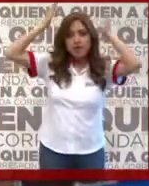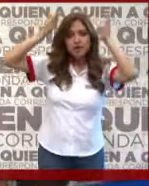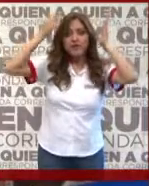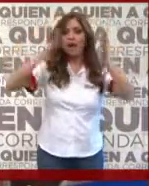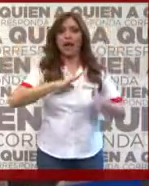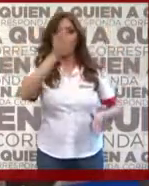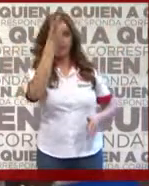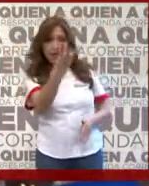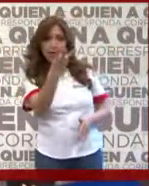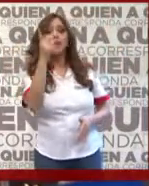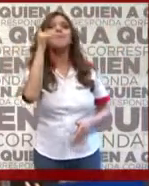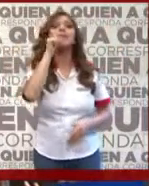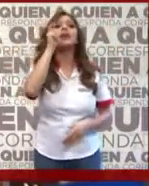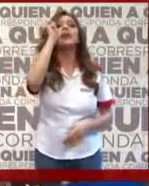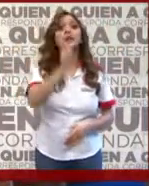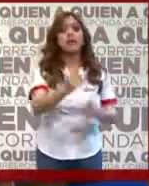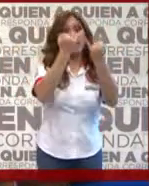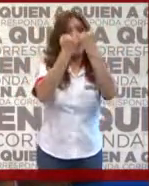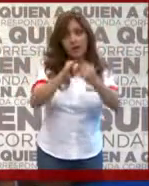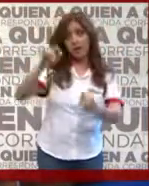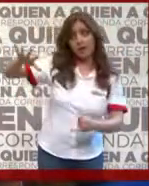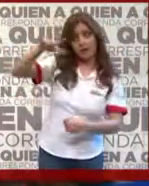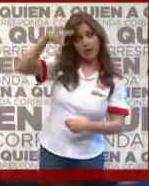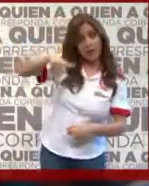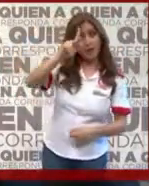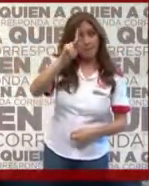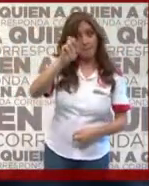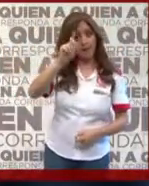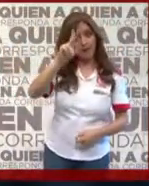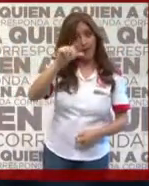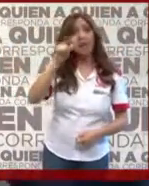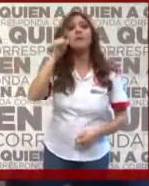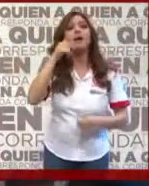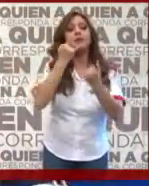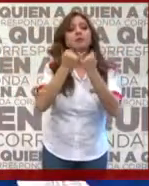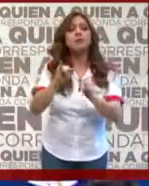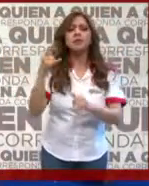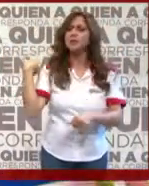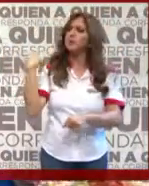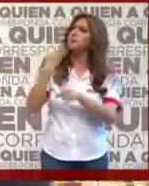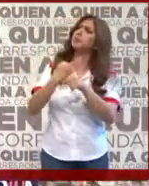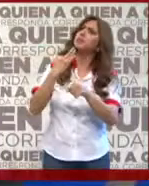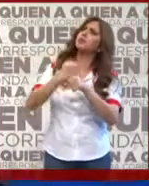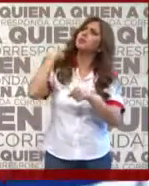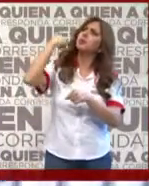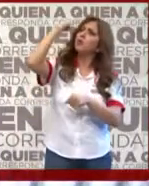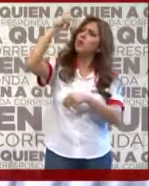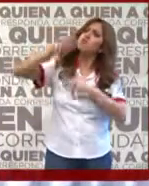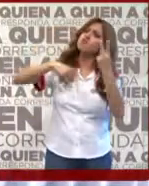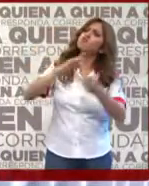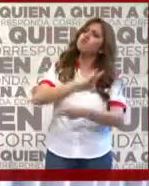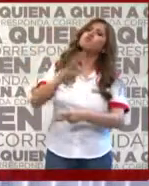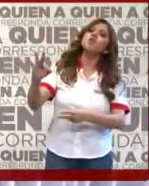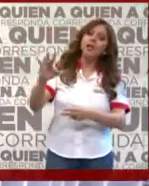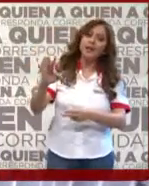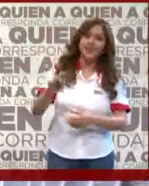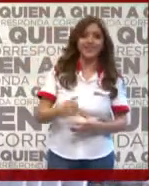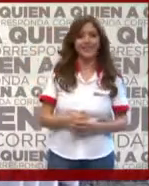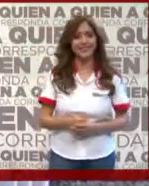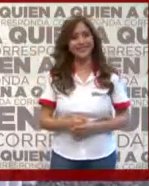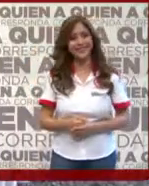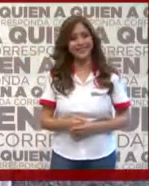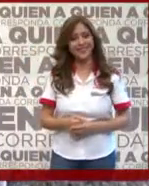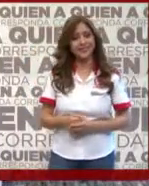tres. De hecho, mañana inauguramos aquí en el Pedregal una. Ahí nos queda tiro de pedrada para ir a la inauguración. Aquí, curiosamente. Curiosamente, por